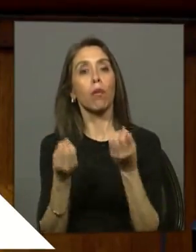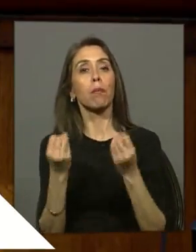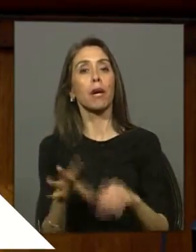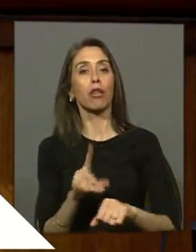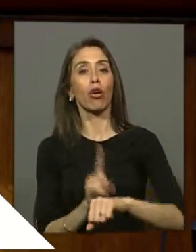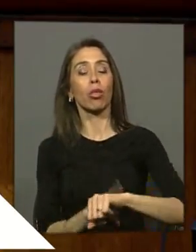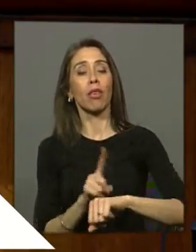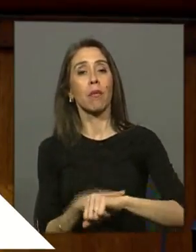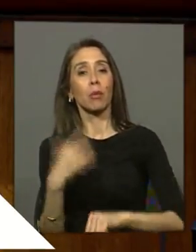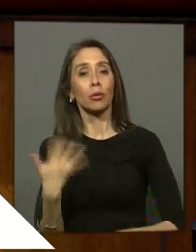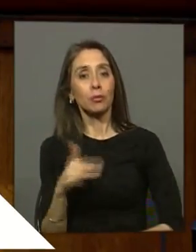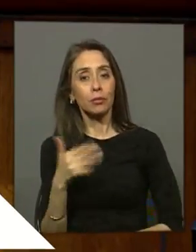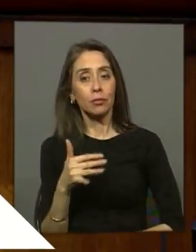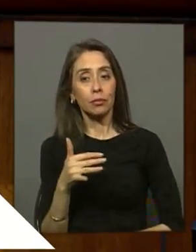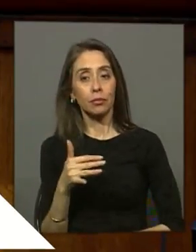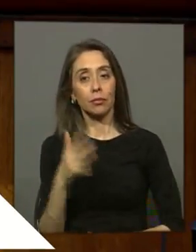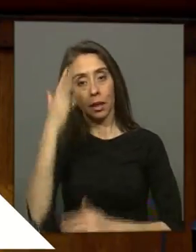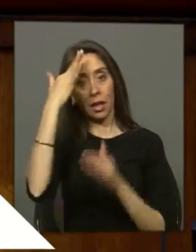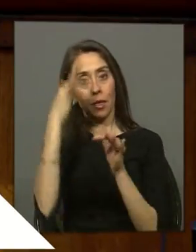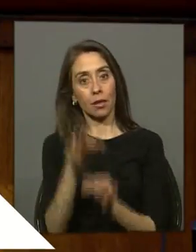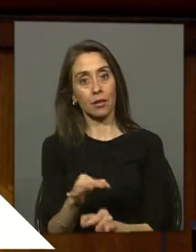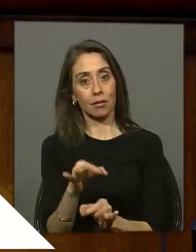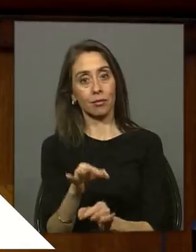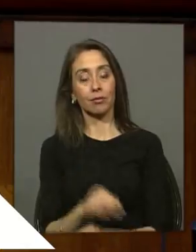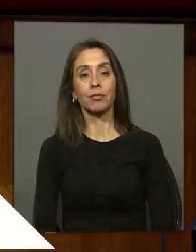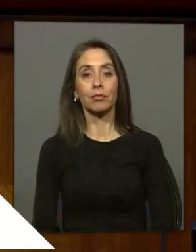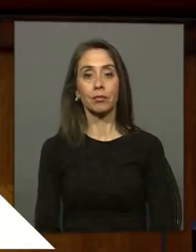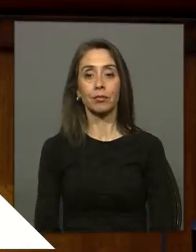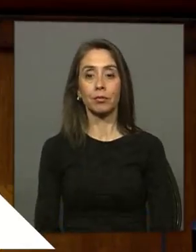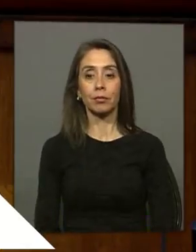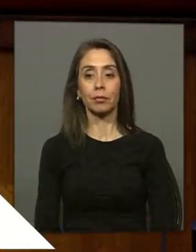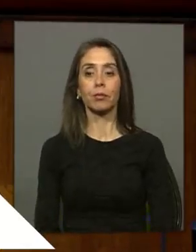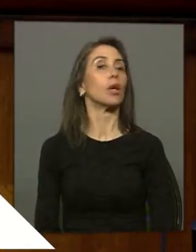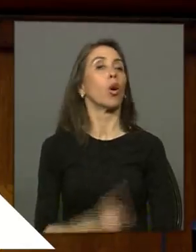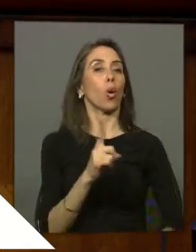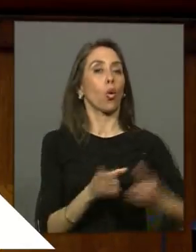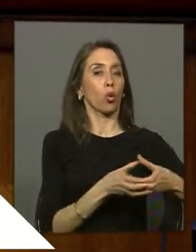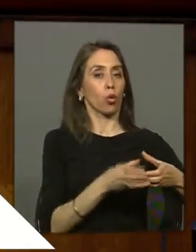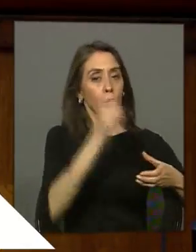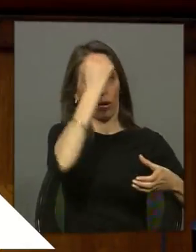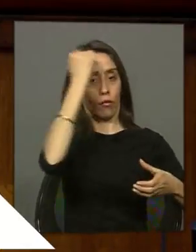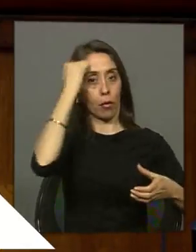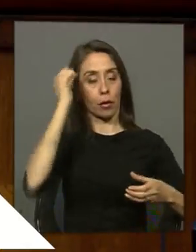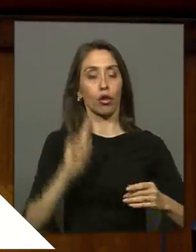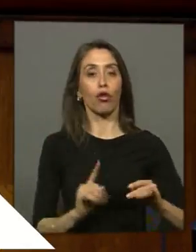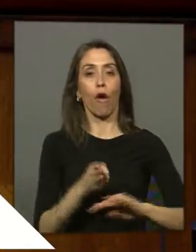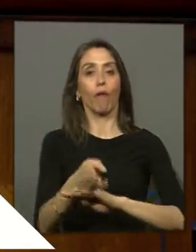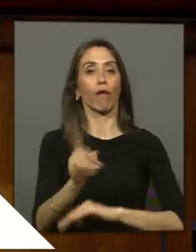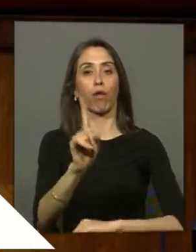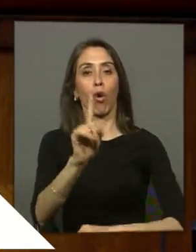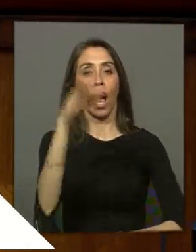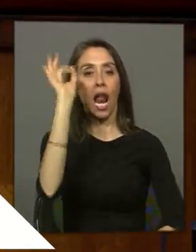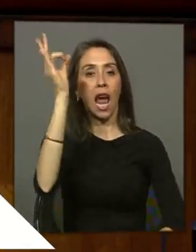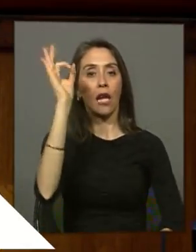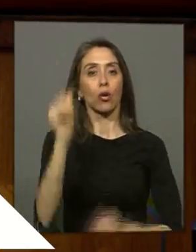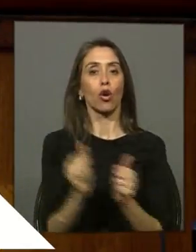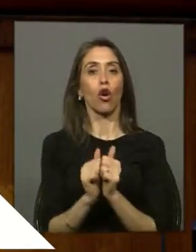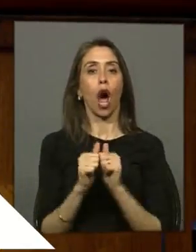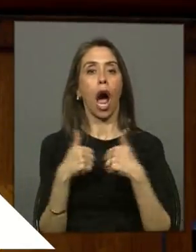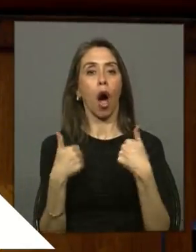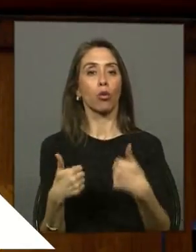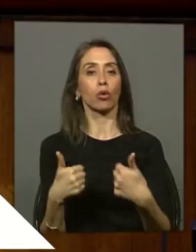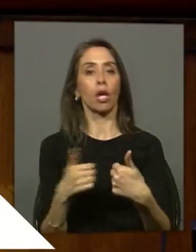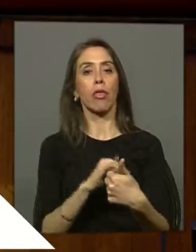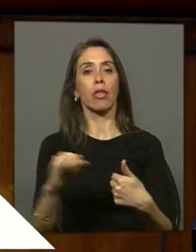en un momento crucial para la toma de decisiones en efecto uno de los cuerpos de bomberos no participó en la reunión inicial con las autoridades sino que se